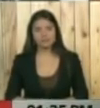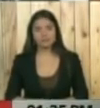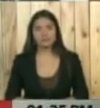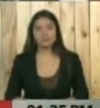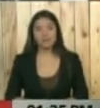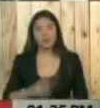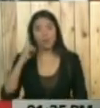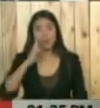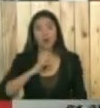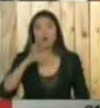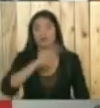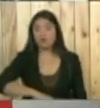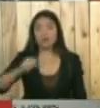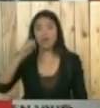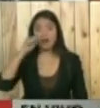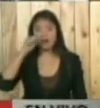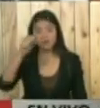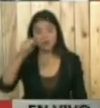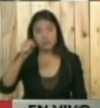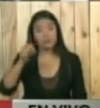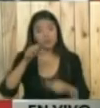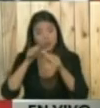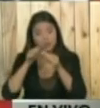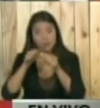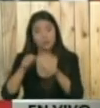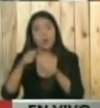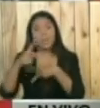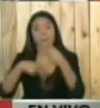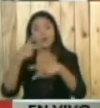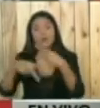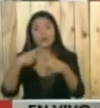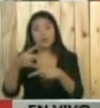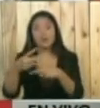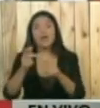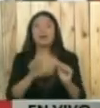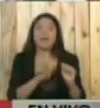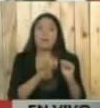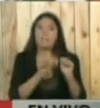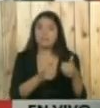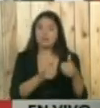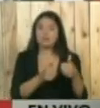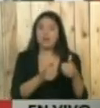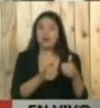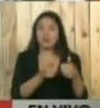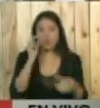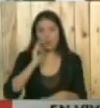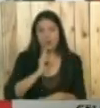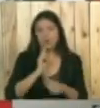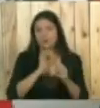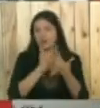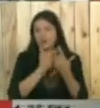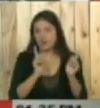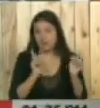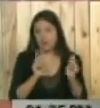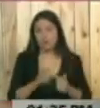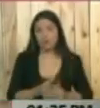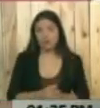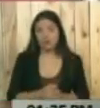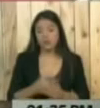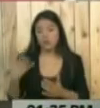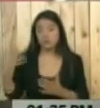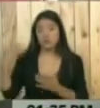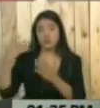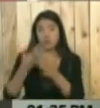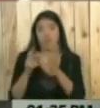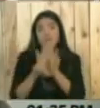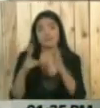Bolivariano y socialista que conduzca a la culminación del proceso emancipador iniciado por nuestros héroes libertarios. En los últimos 17